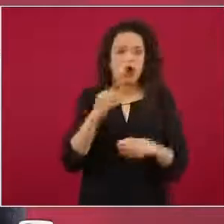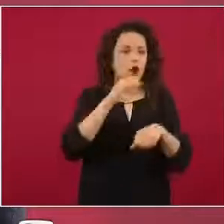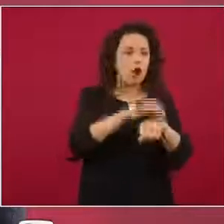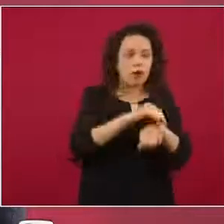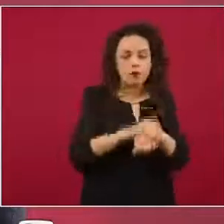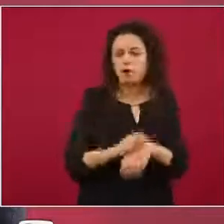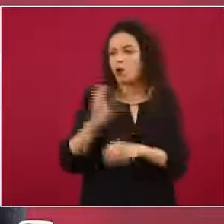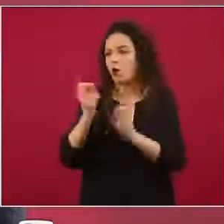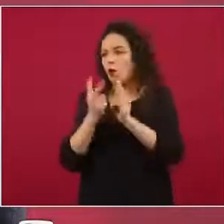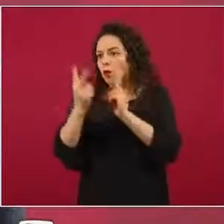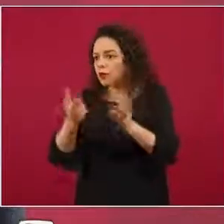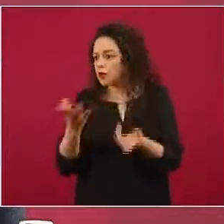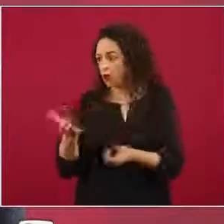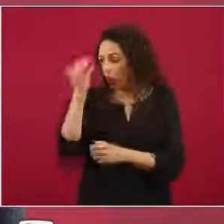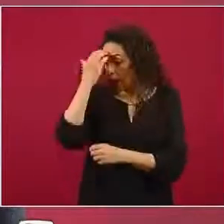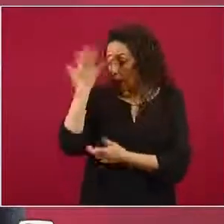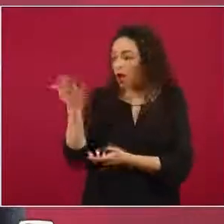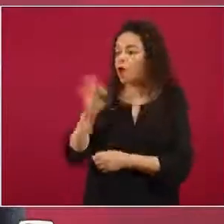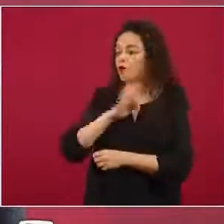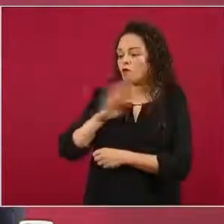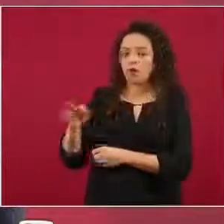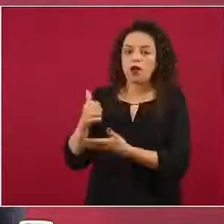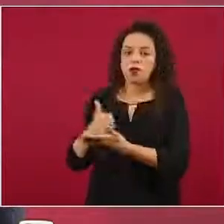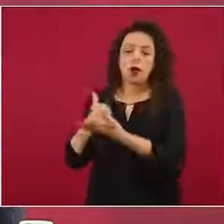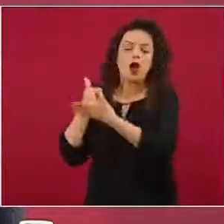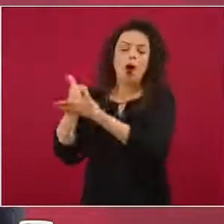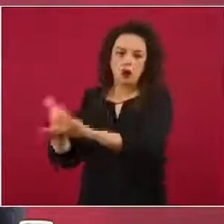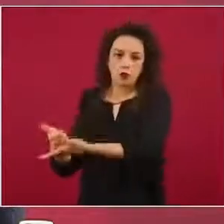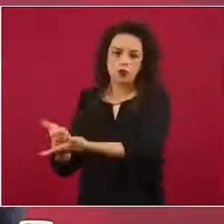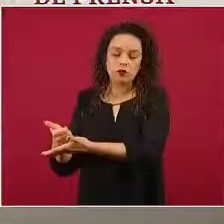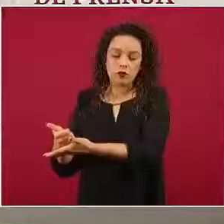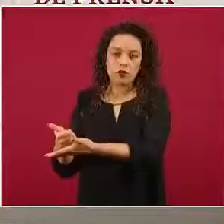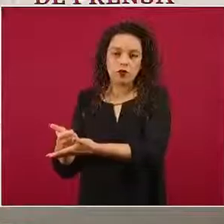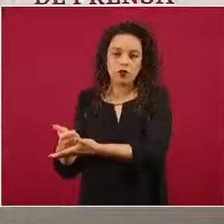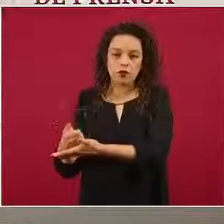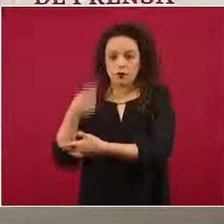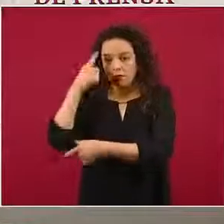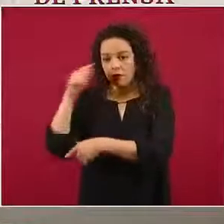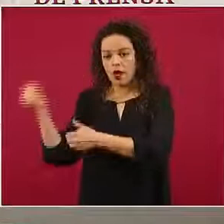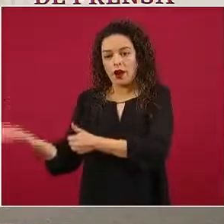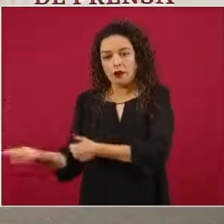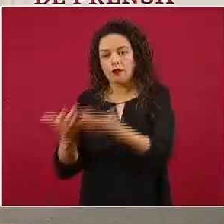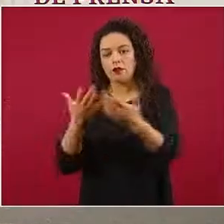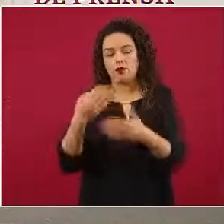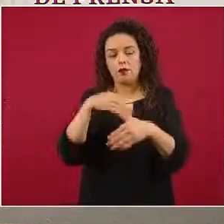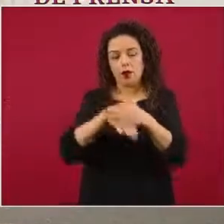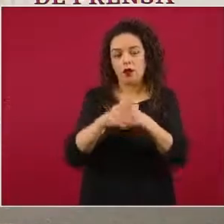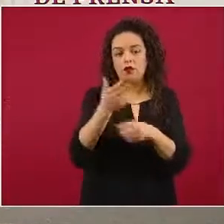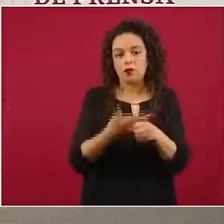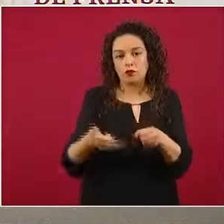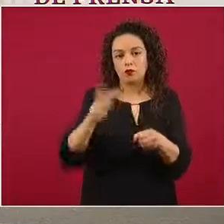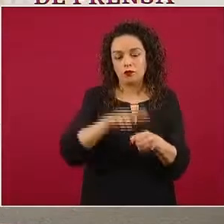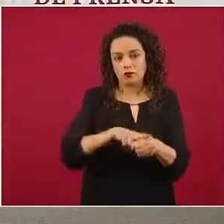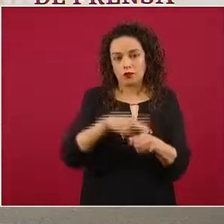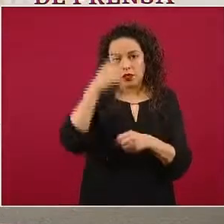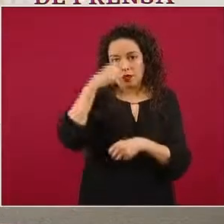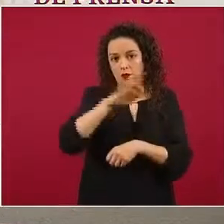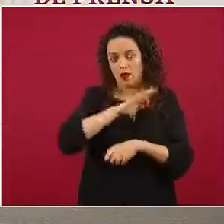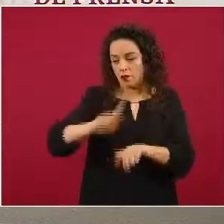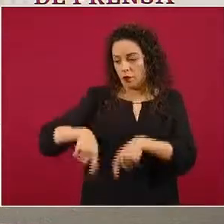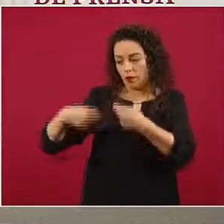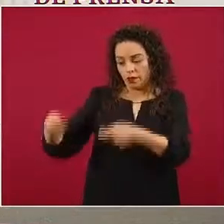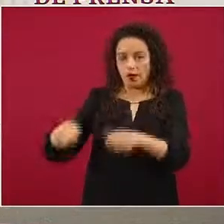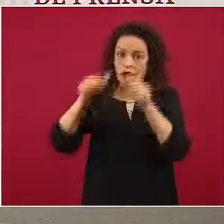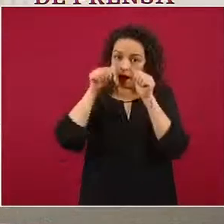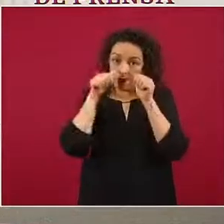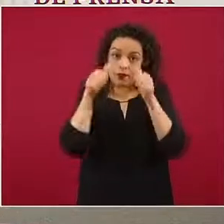como conocidos, poder en un momento determinado asistirlos, y que también estas personas puedan atenderla